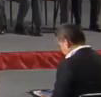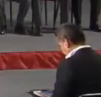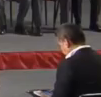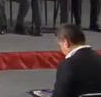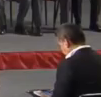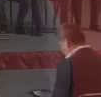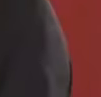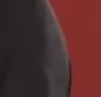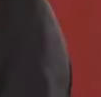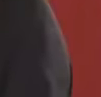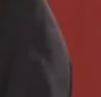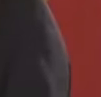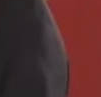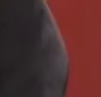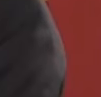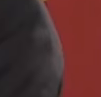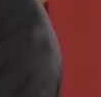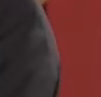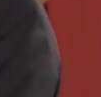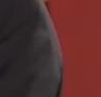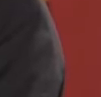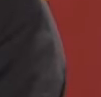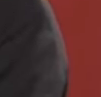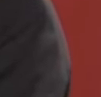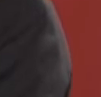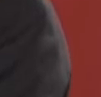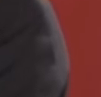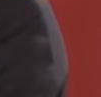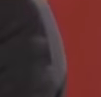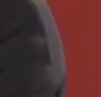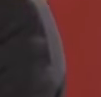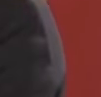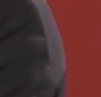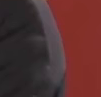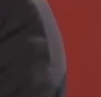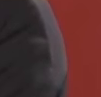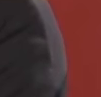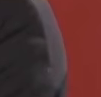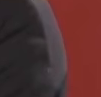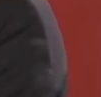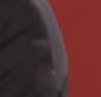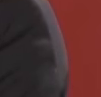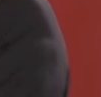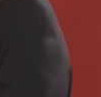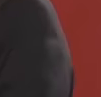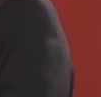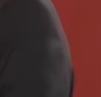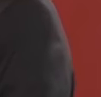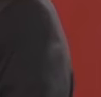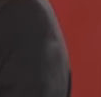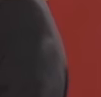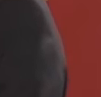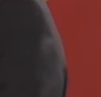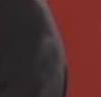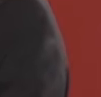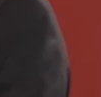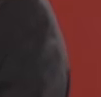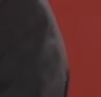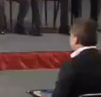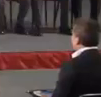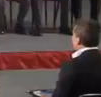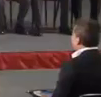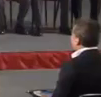gratuito. Una noticia muy importante, porque es una cuestión que va a facilitar enormemente a